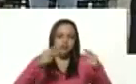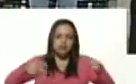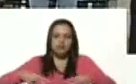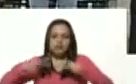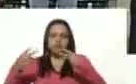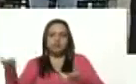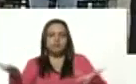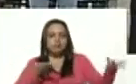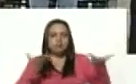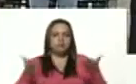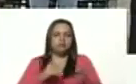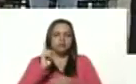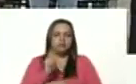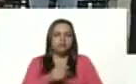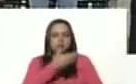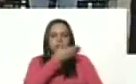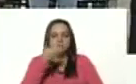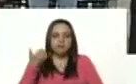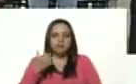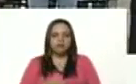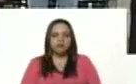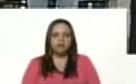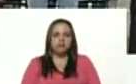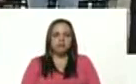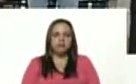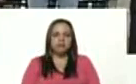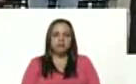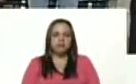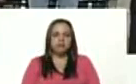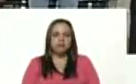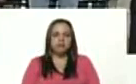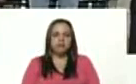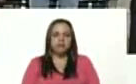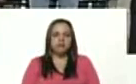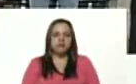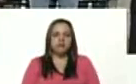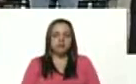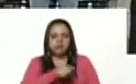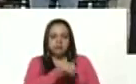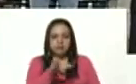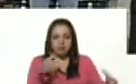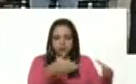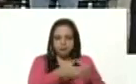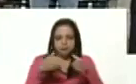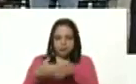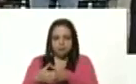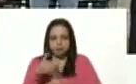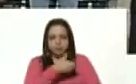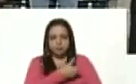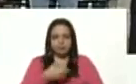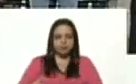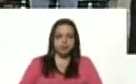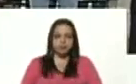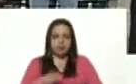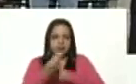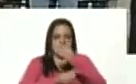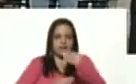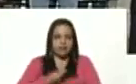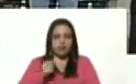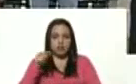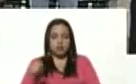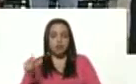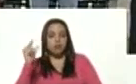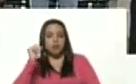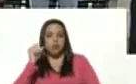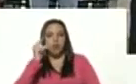del servicio y en esa mejora de los ciclos de abastecimiento. Esas brigadas, presidente, conformadas por estos